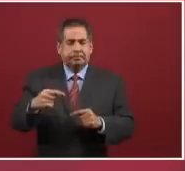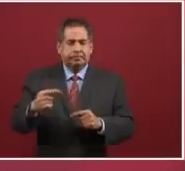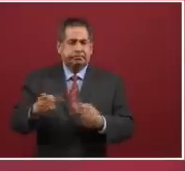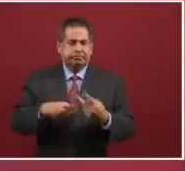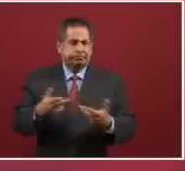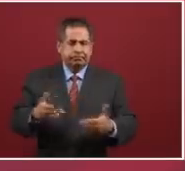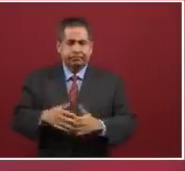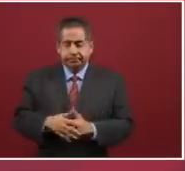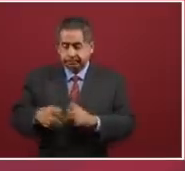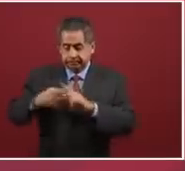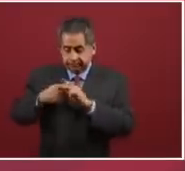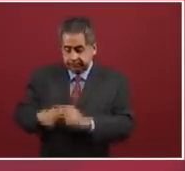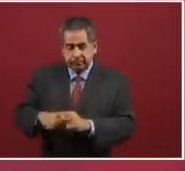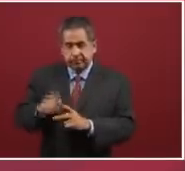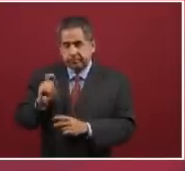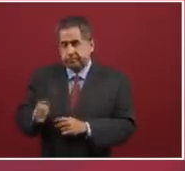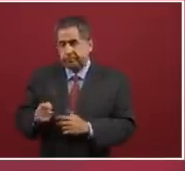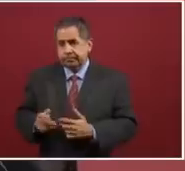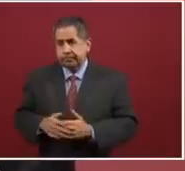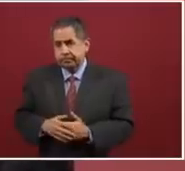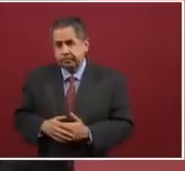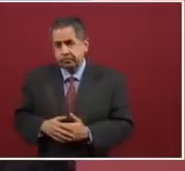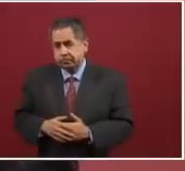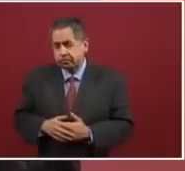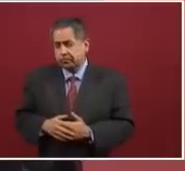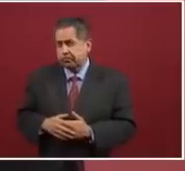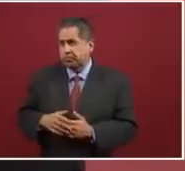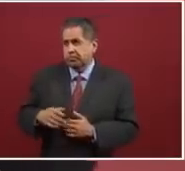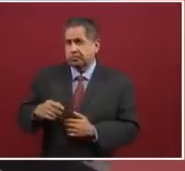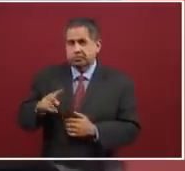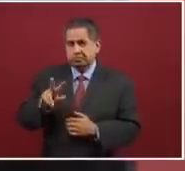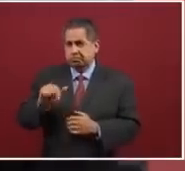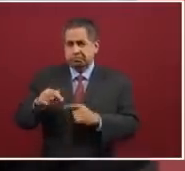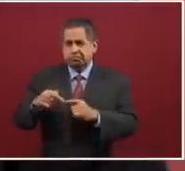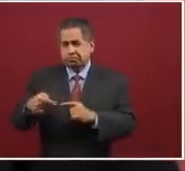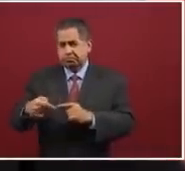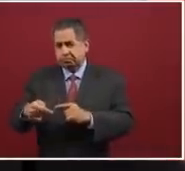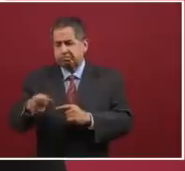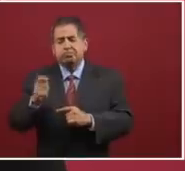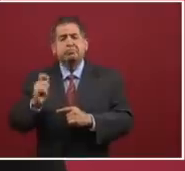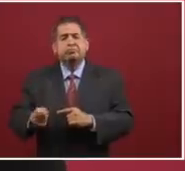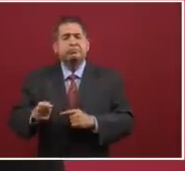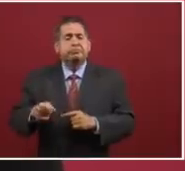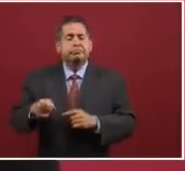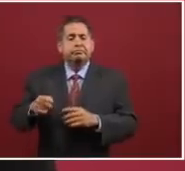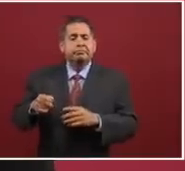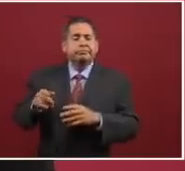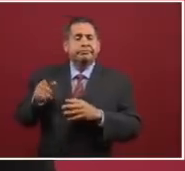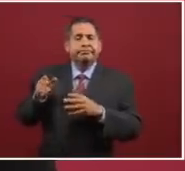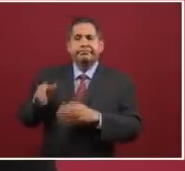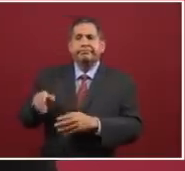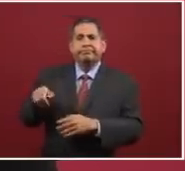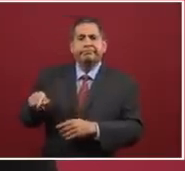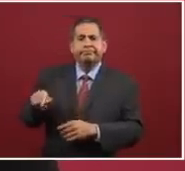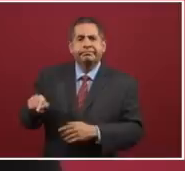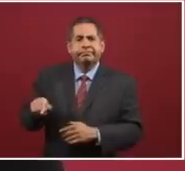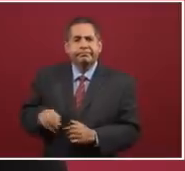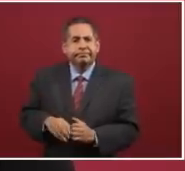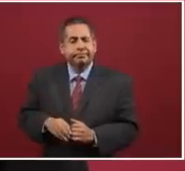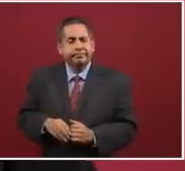de iniciar la labor de